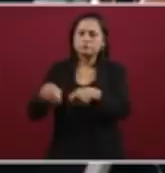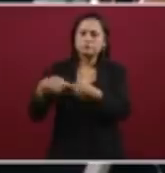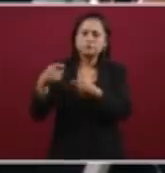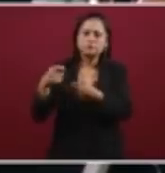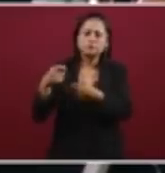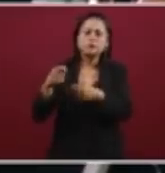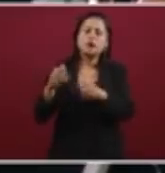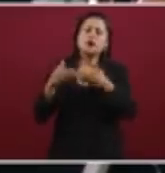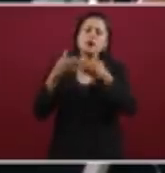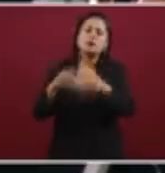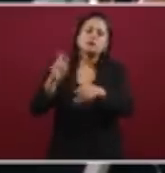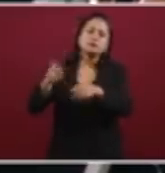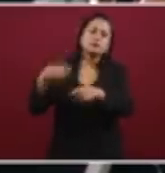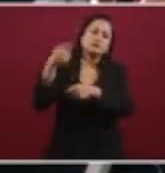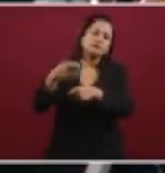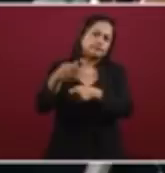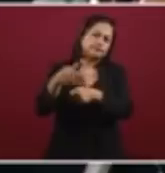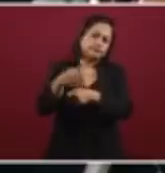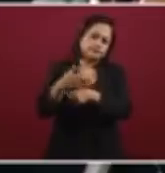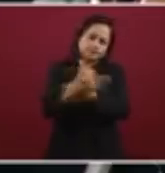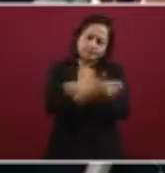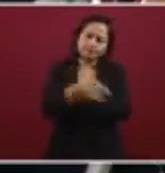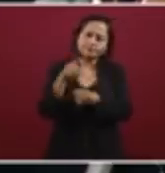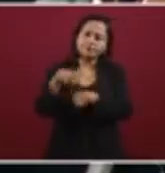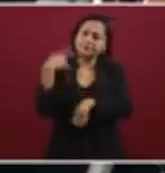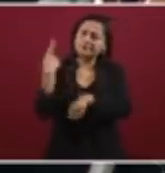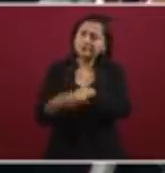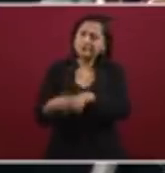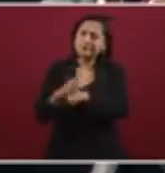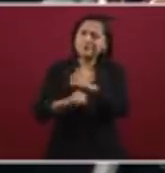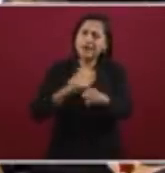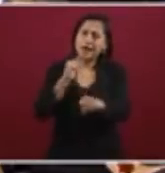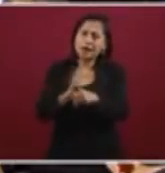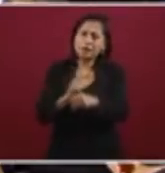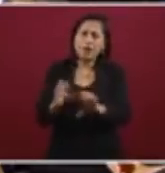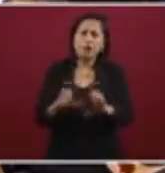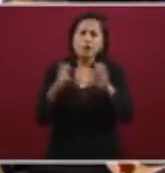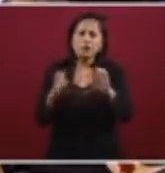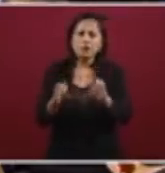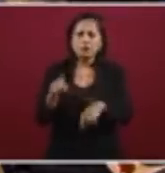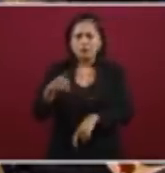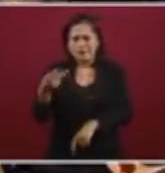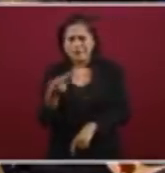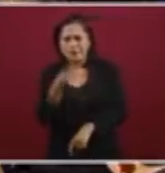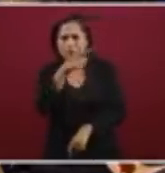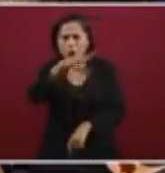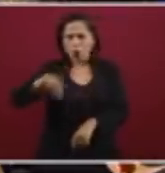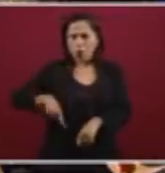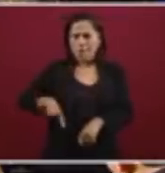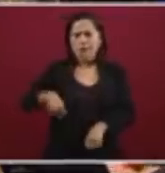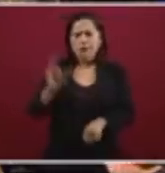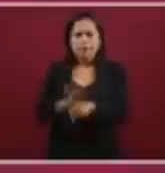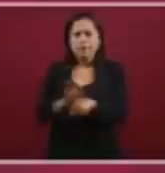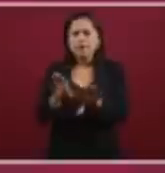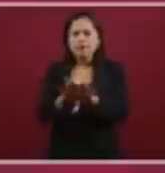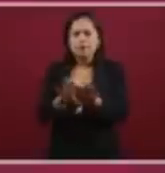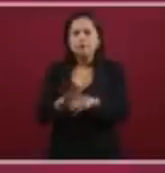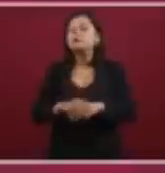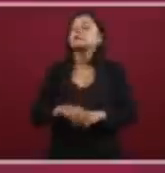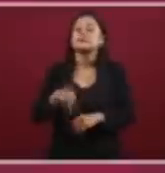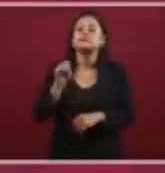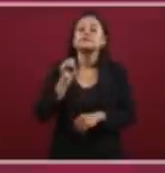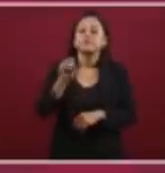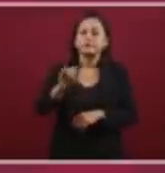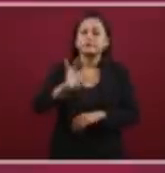marina si hay alguna medida que el gobierno vaya a tomar de emergencia para sí sí ya se está esté implementando un